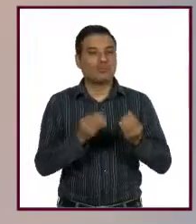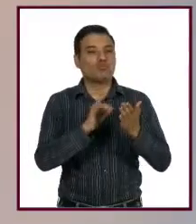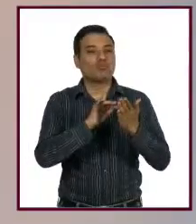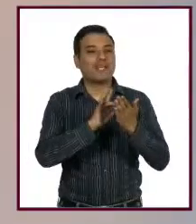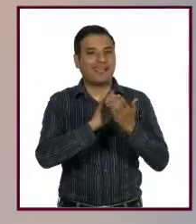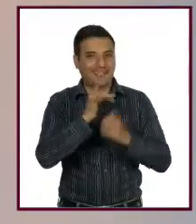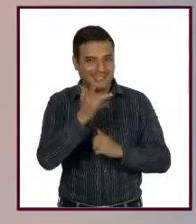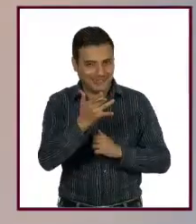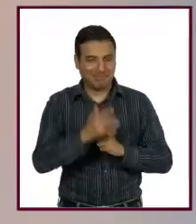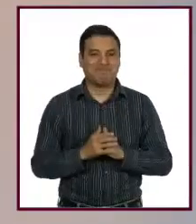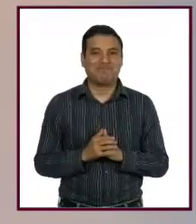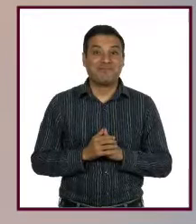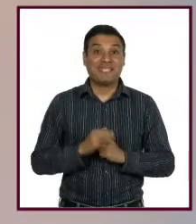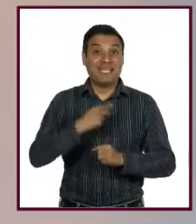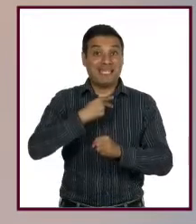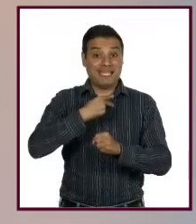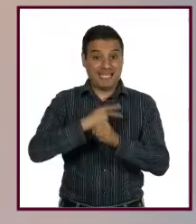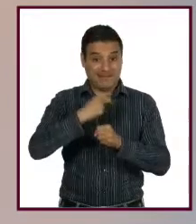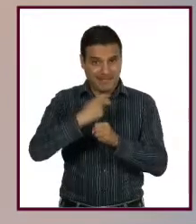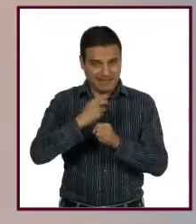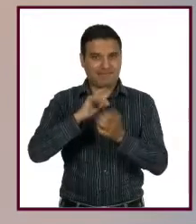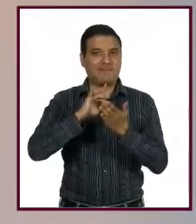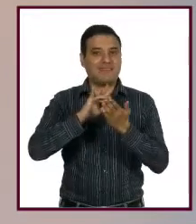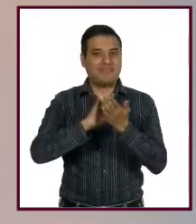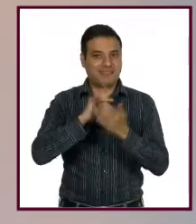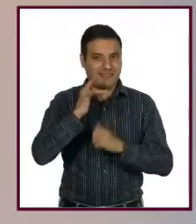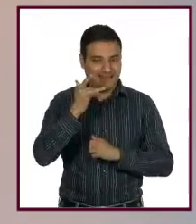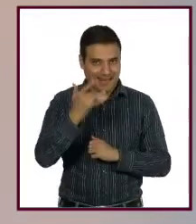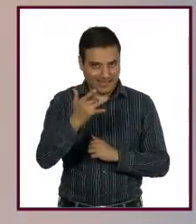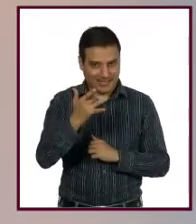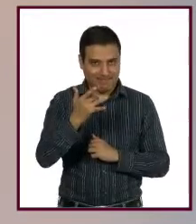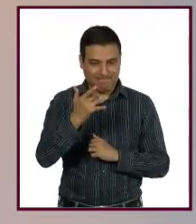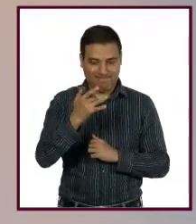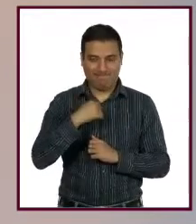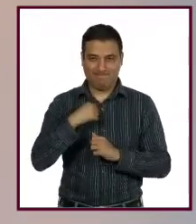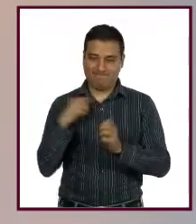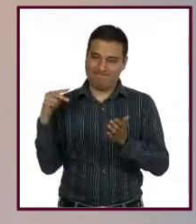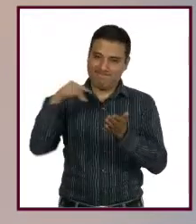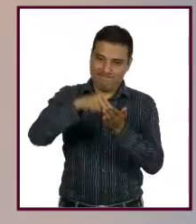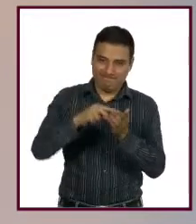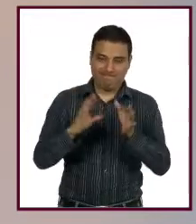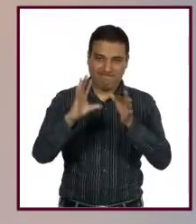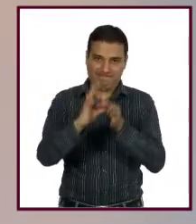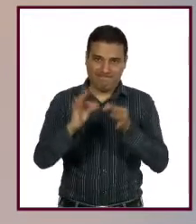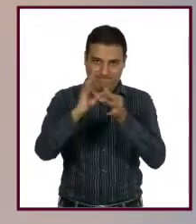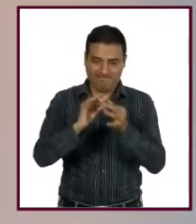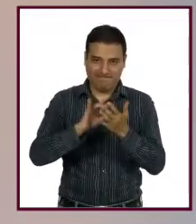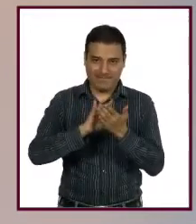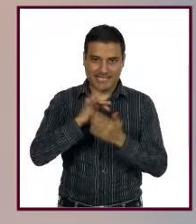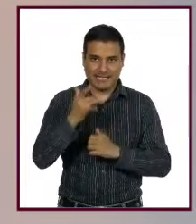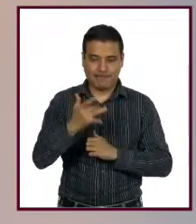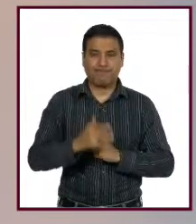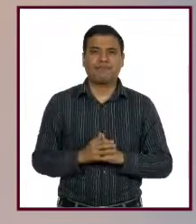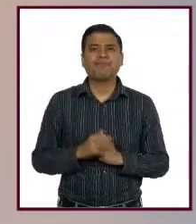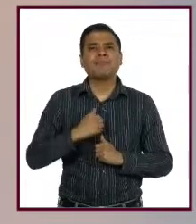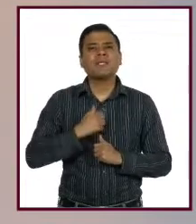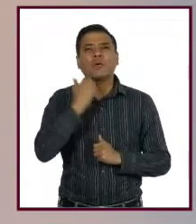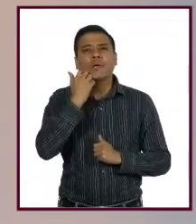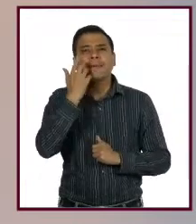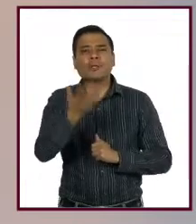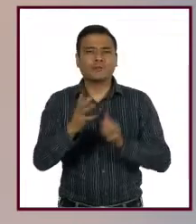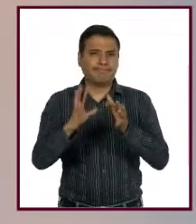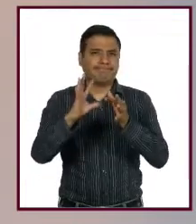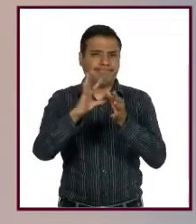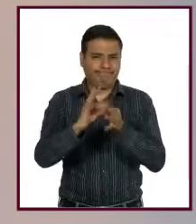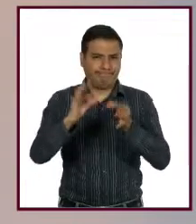gracias. Agradezco la invitación a estar presente en estos seminarios y yo lo que quisiera comentar